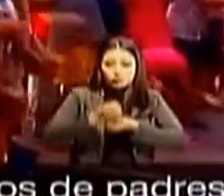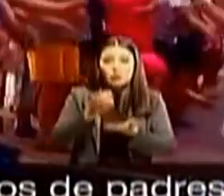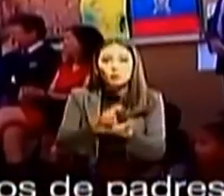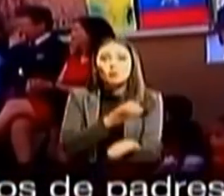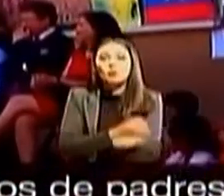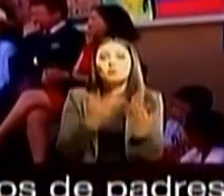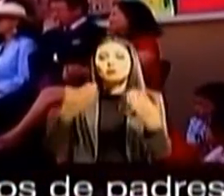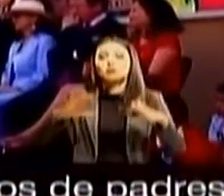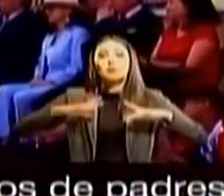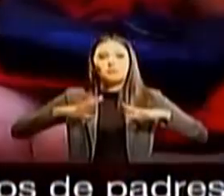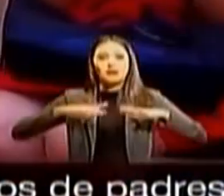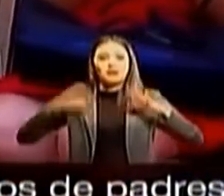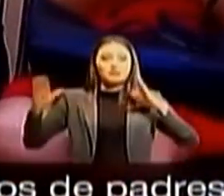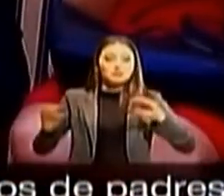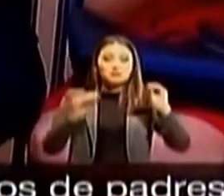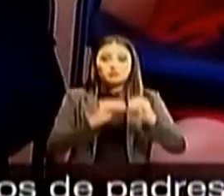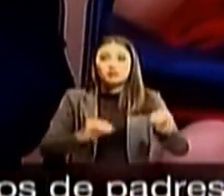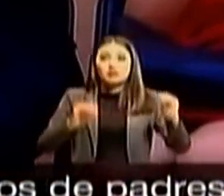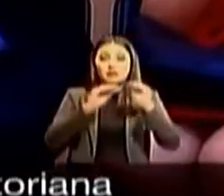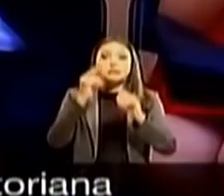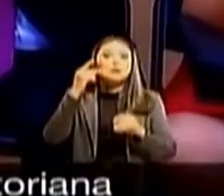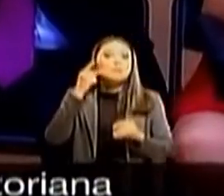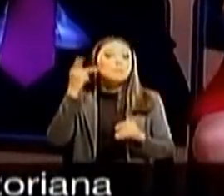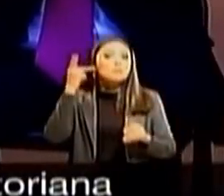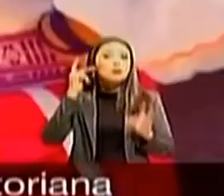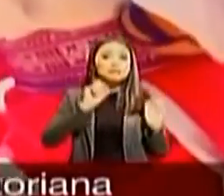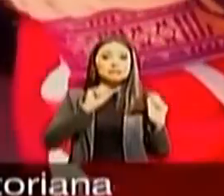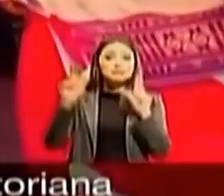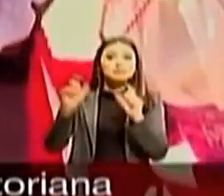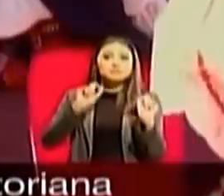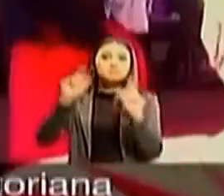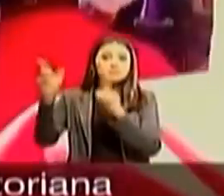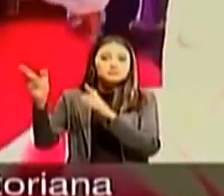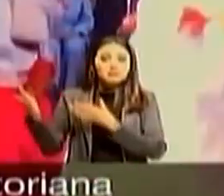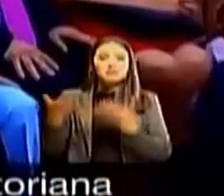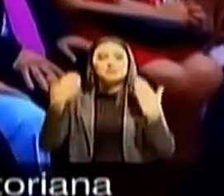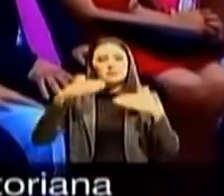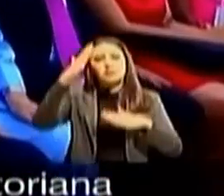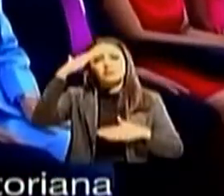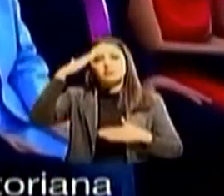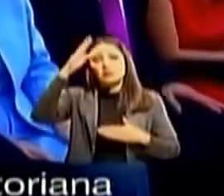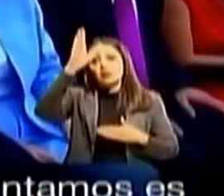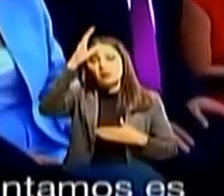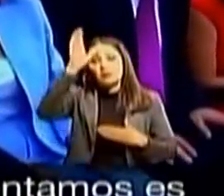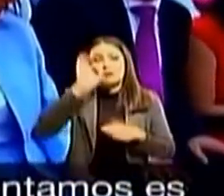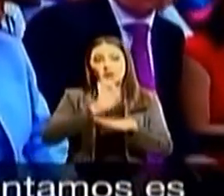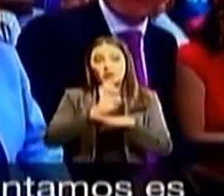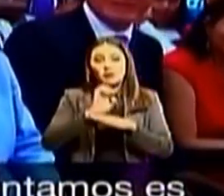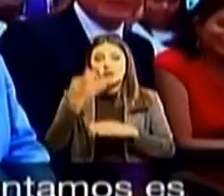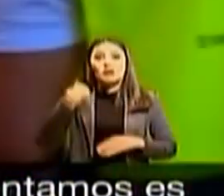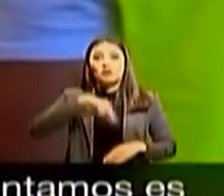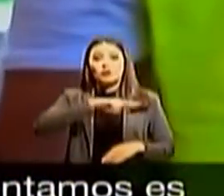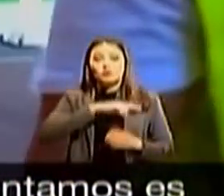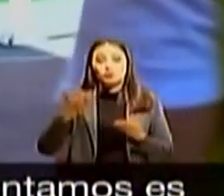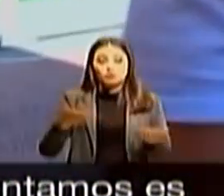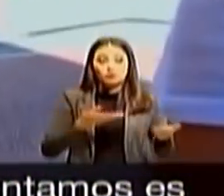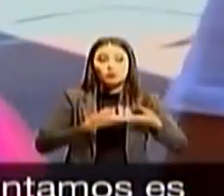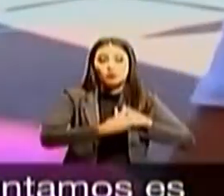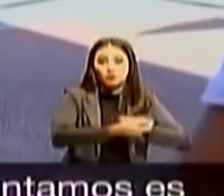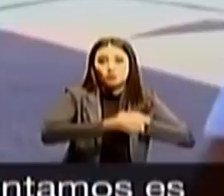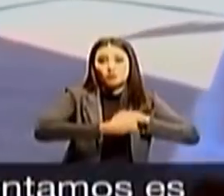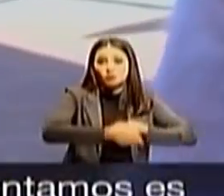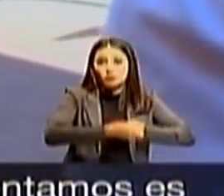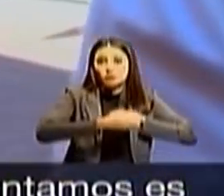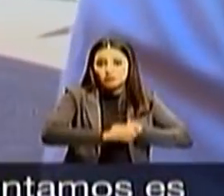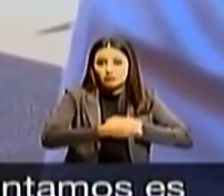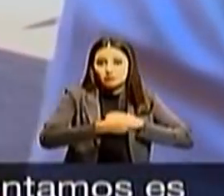los niños, la mayoría hijos de padres migrantes, conocen sobre la cultura ecuatoriana y su biodiversidad. Nosotros con este taller lo